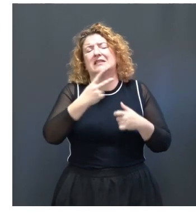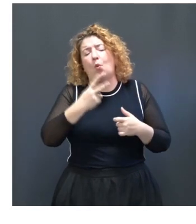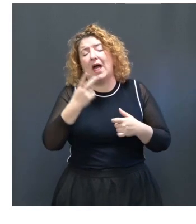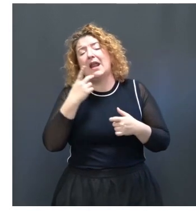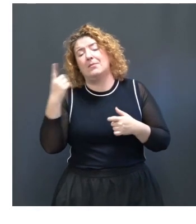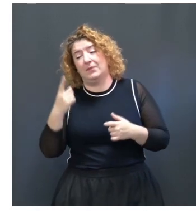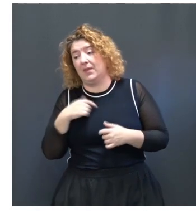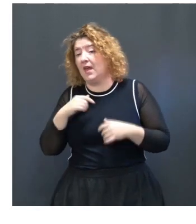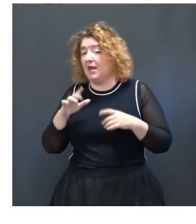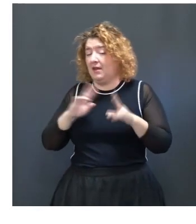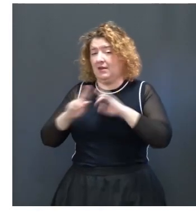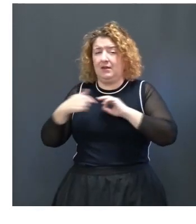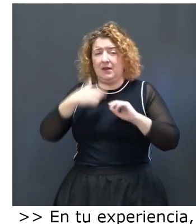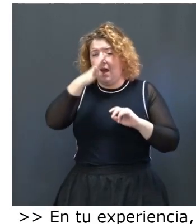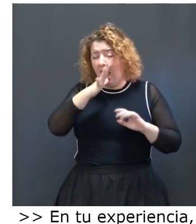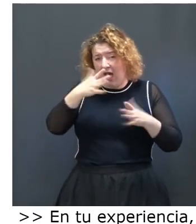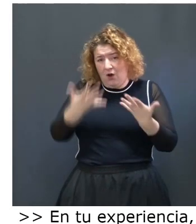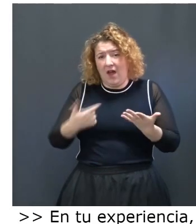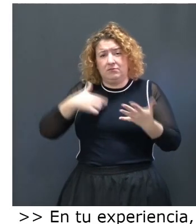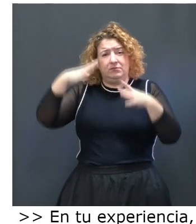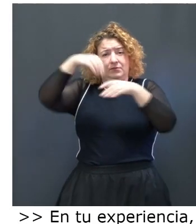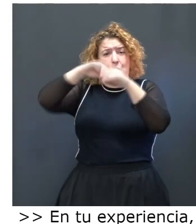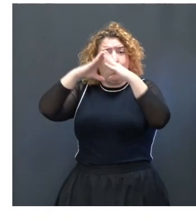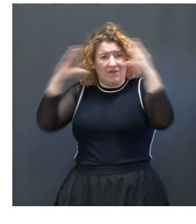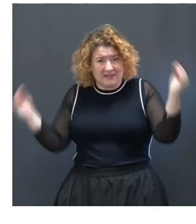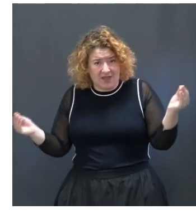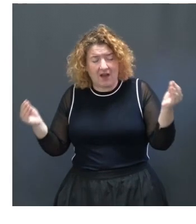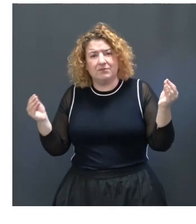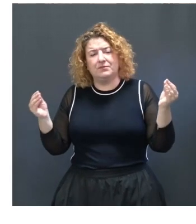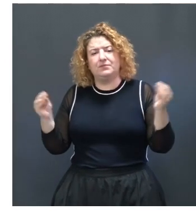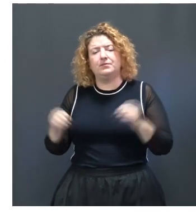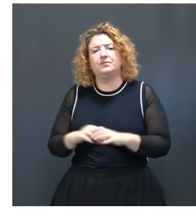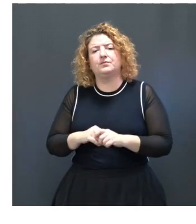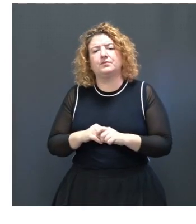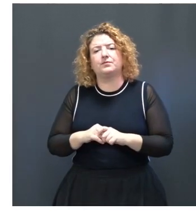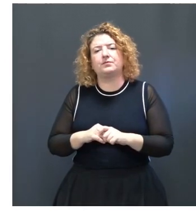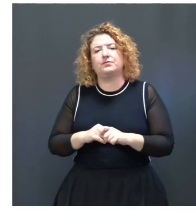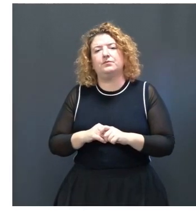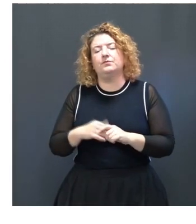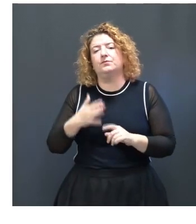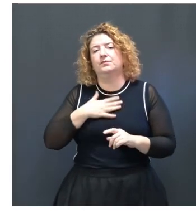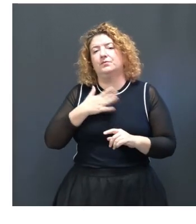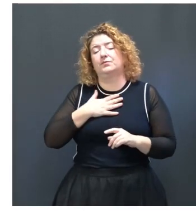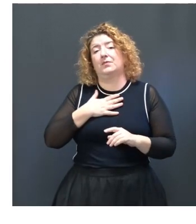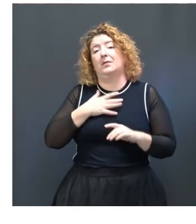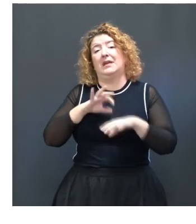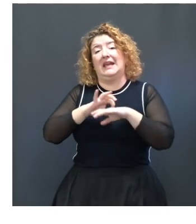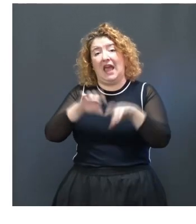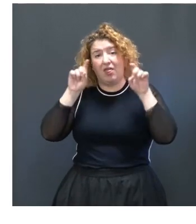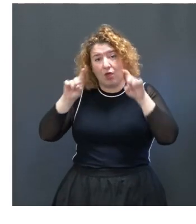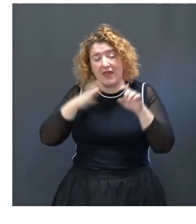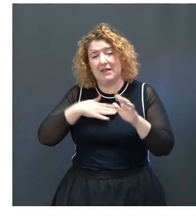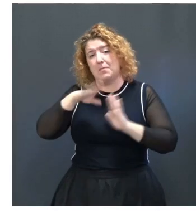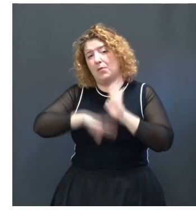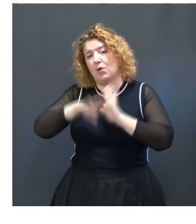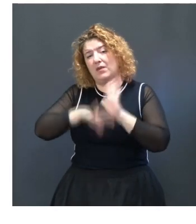Ahora estoy en el ámbito universitario y bueno, diseño mi guía docente y mi